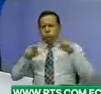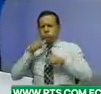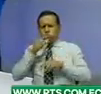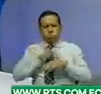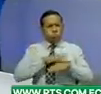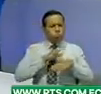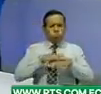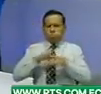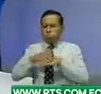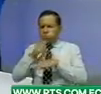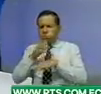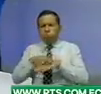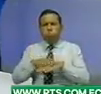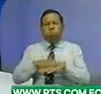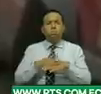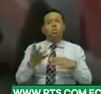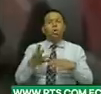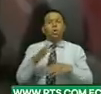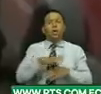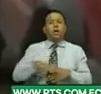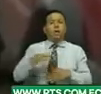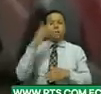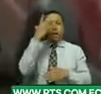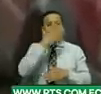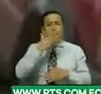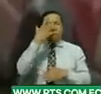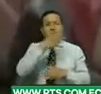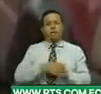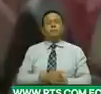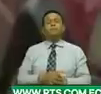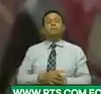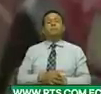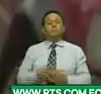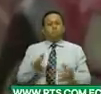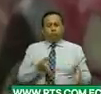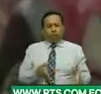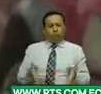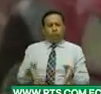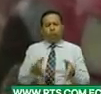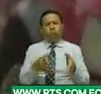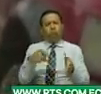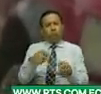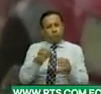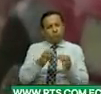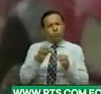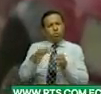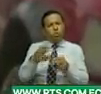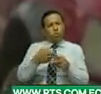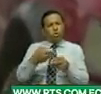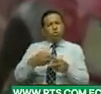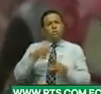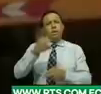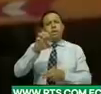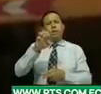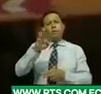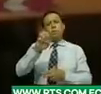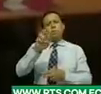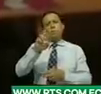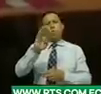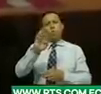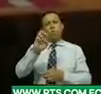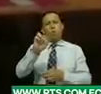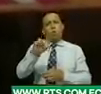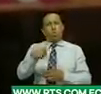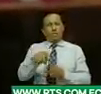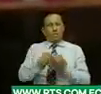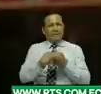del mortal atentado. Todo sucedió en un camino vecinal de la parroquia de Borbón, al norte de Esmeraldas. Según el relato